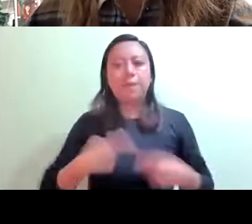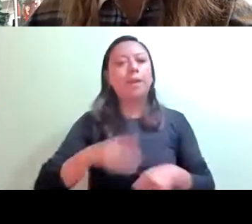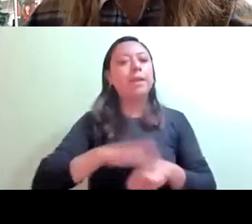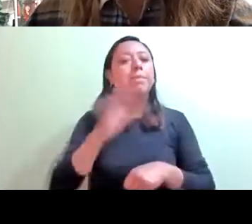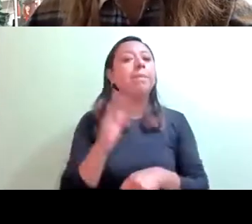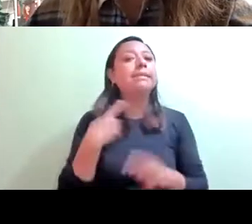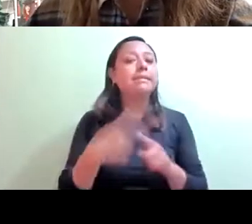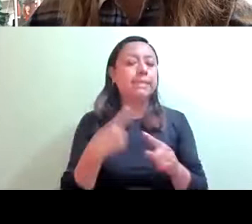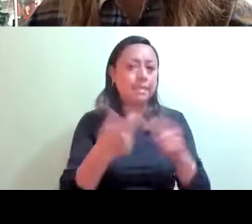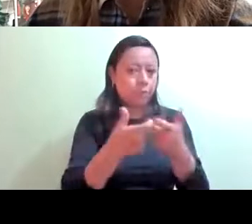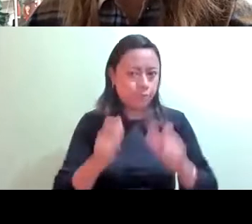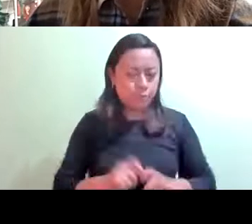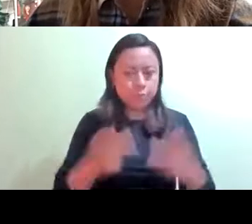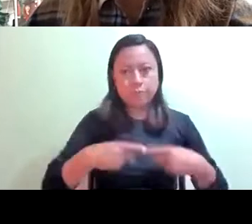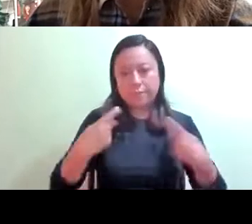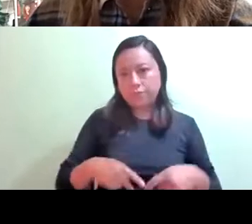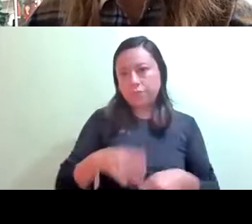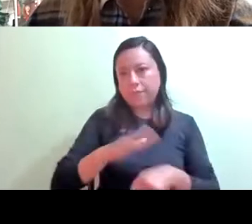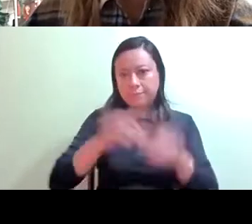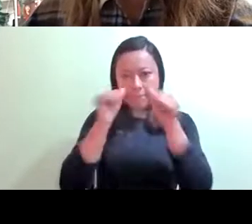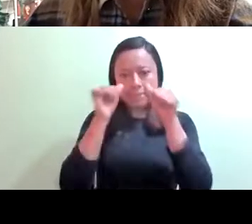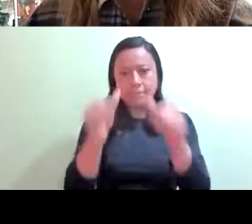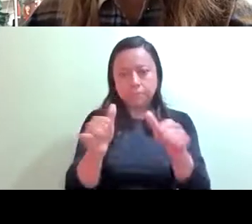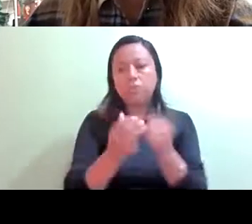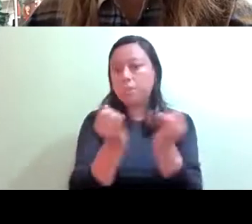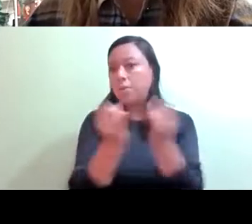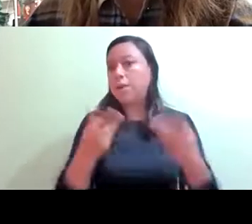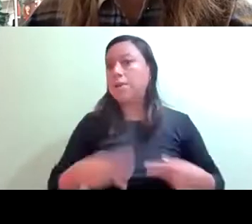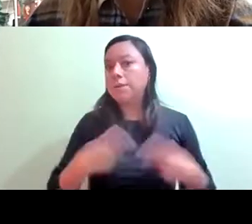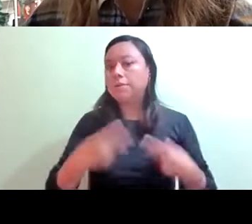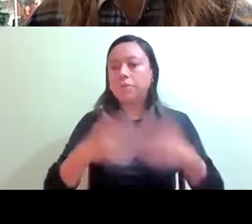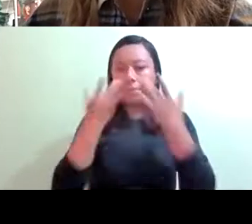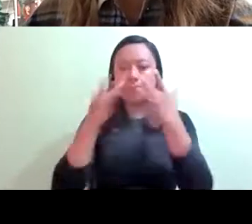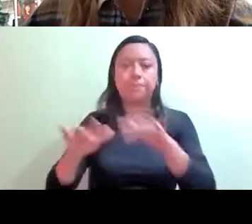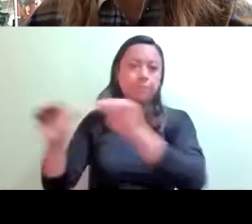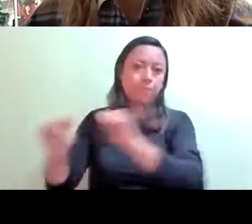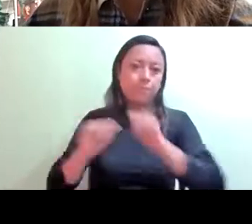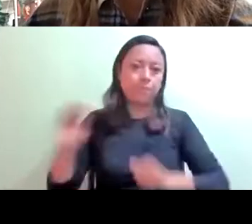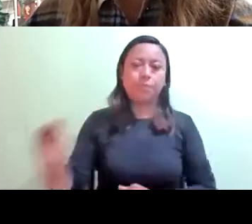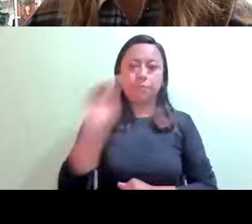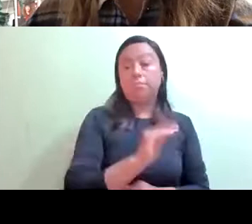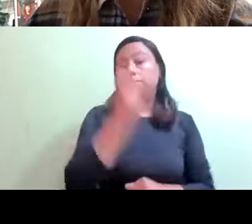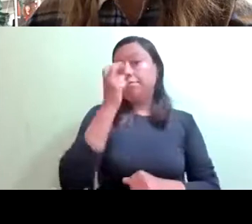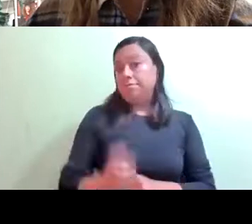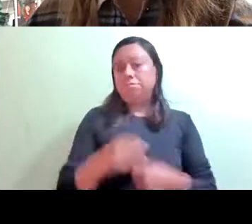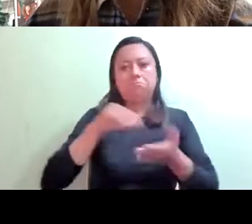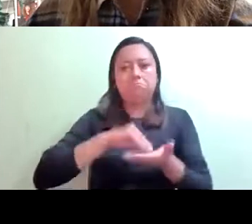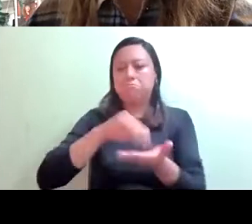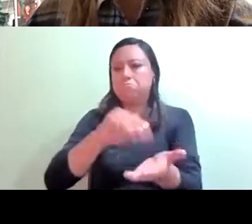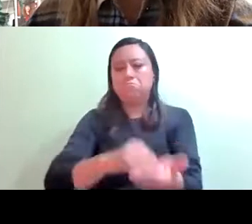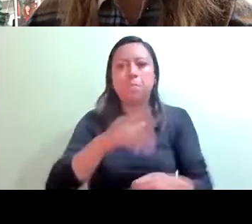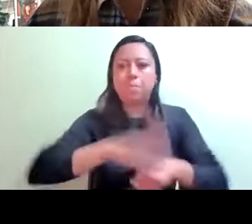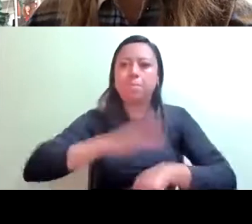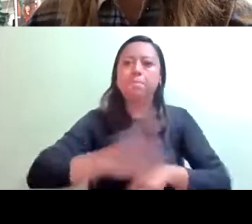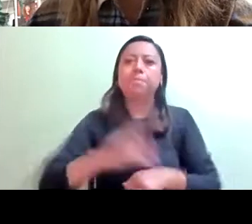de atención prioritaria y de las personas migrantes, como ya usted mencionó, pues es un fenómeno que se ha presentado con mayor